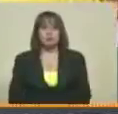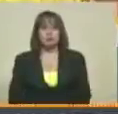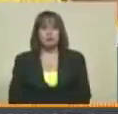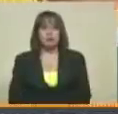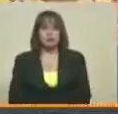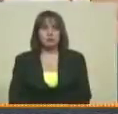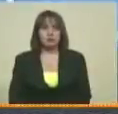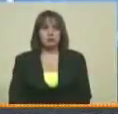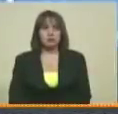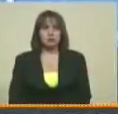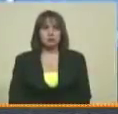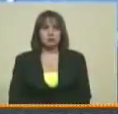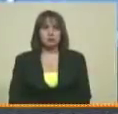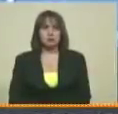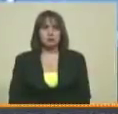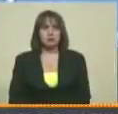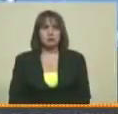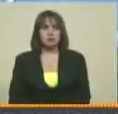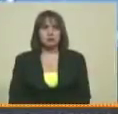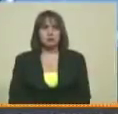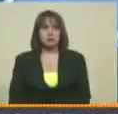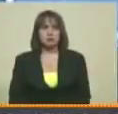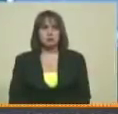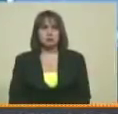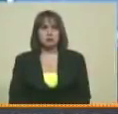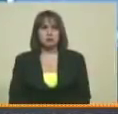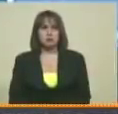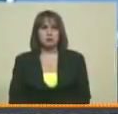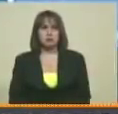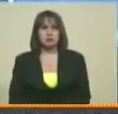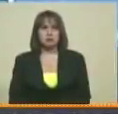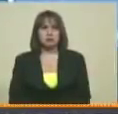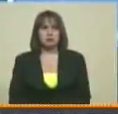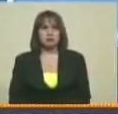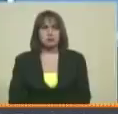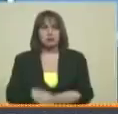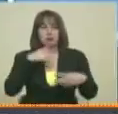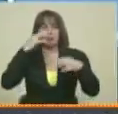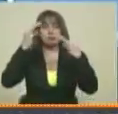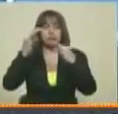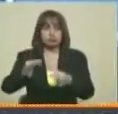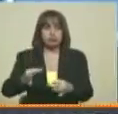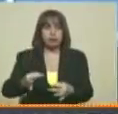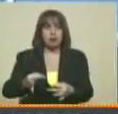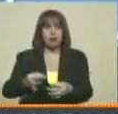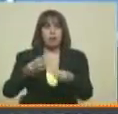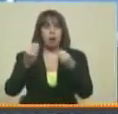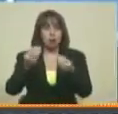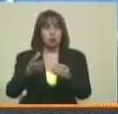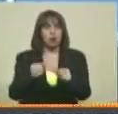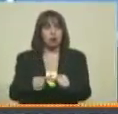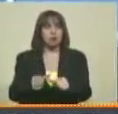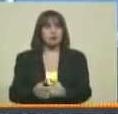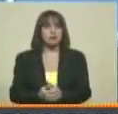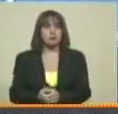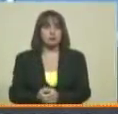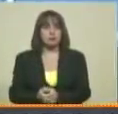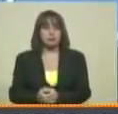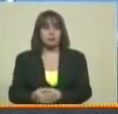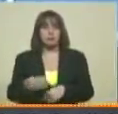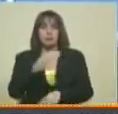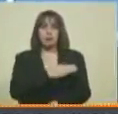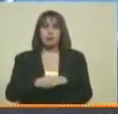Son las comunas y los comuneros los que tienen que tomar la iniciativa y fijar la pauta de la gran